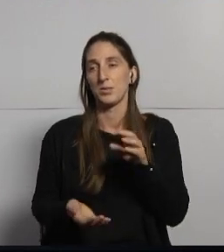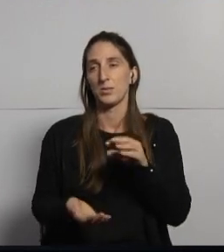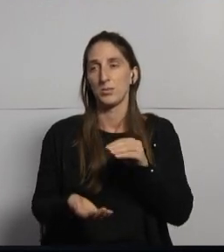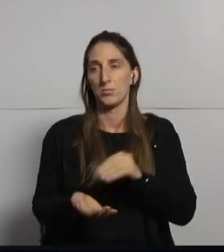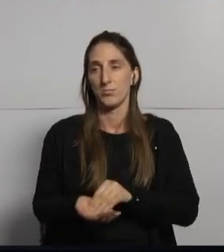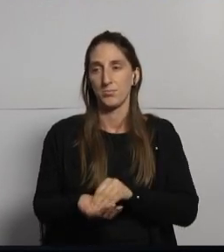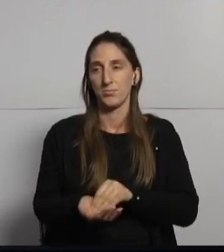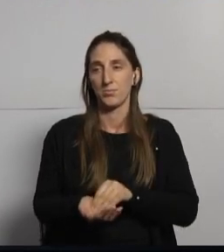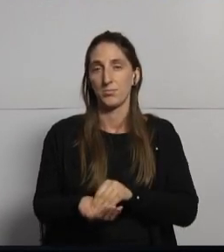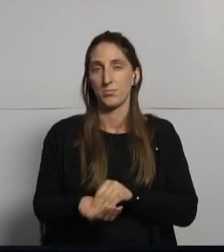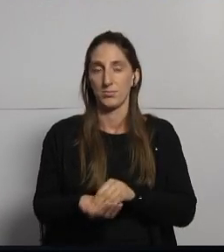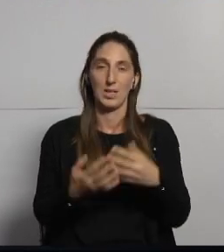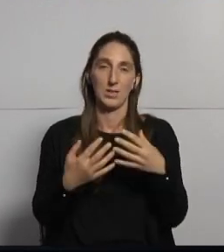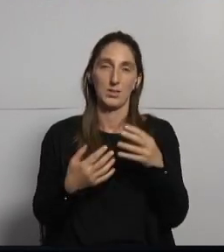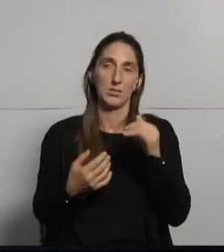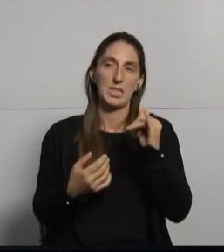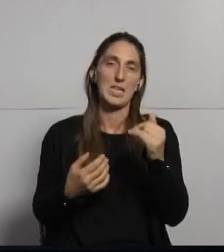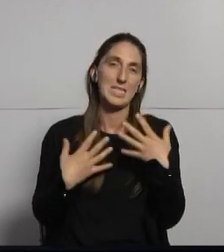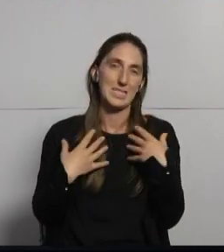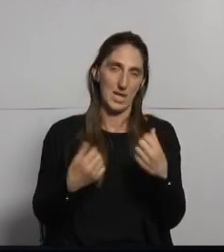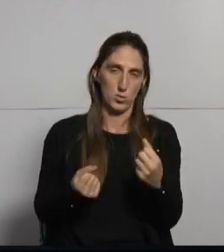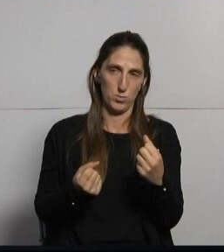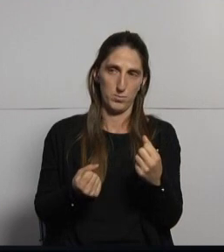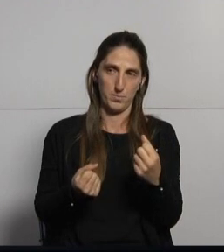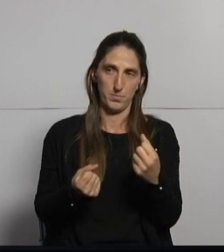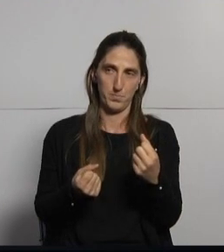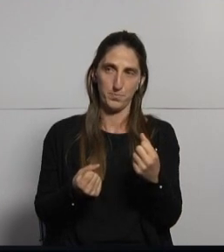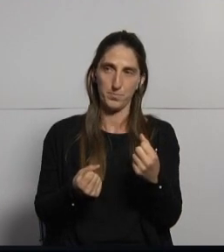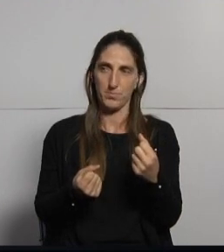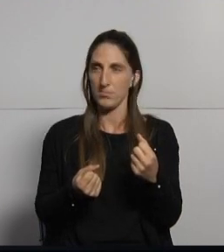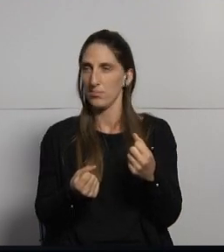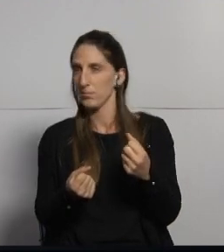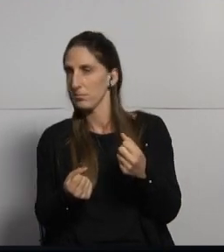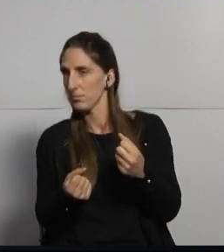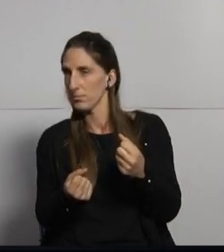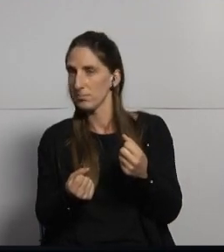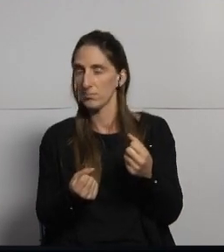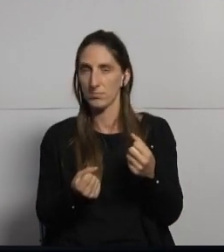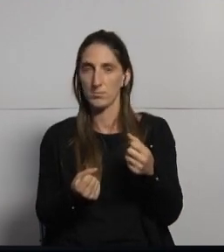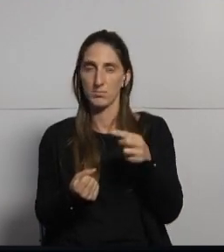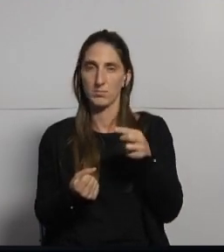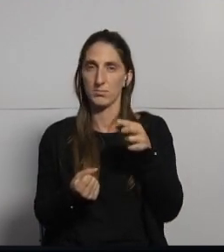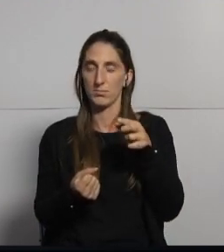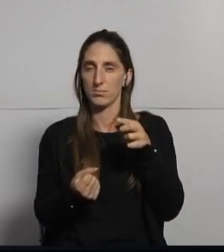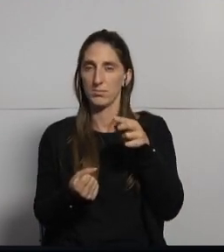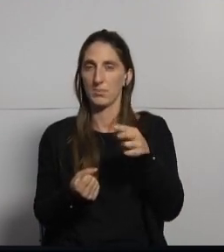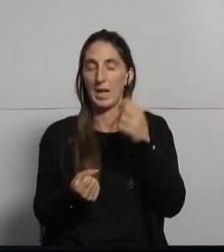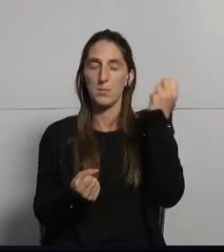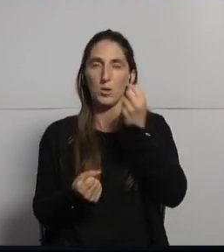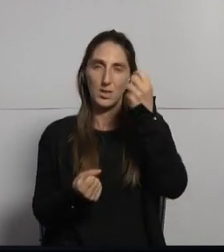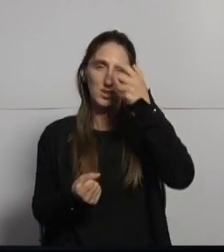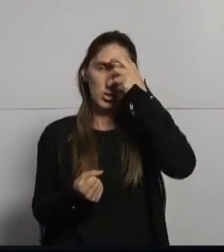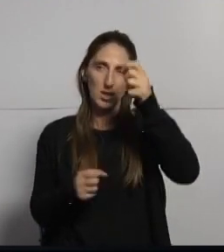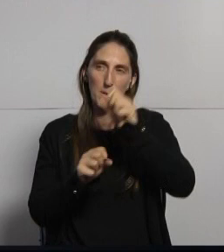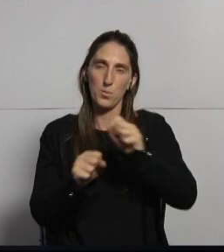o de e-salud, como quieran definirlo, hoy vemos importante cómo la tecnología puede realmente